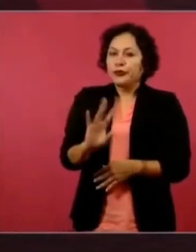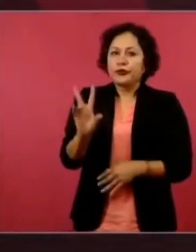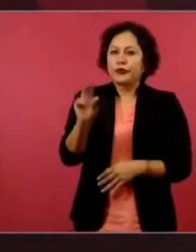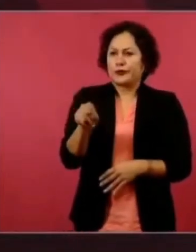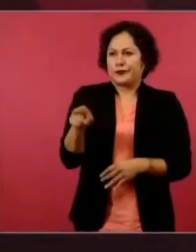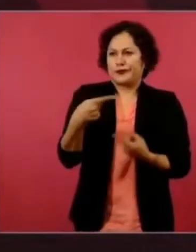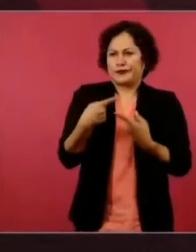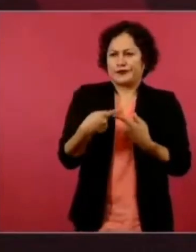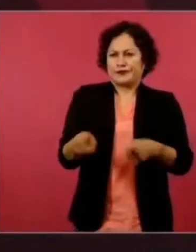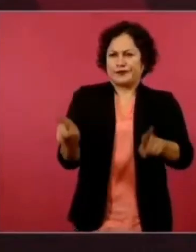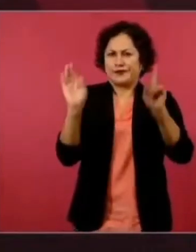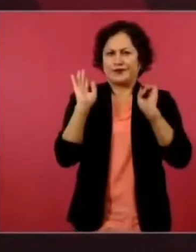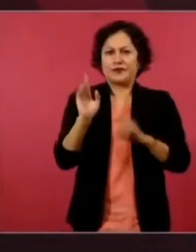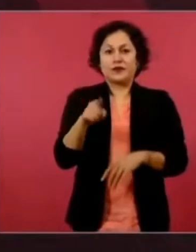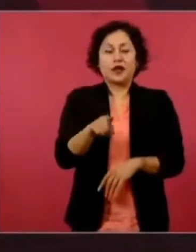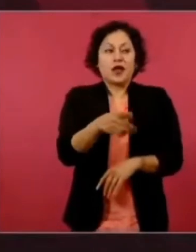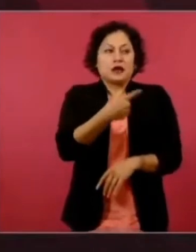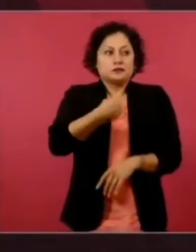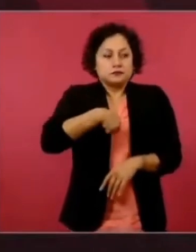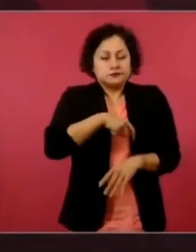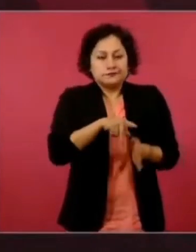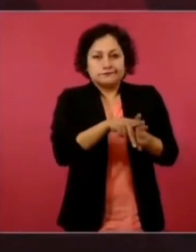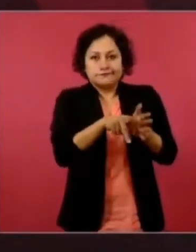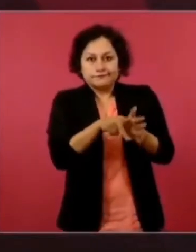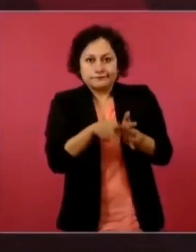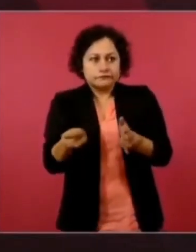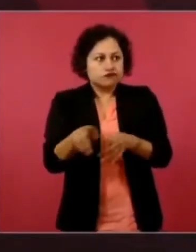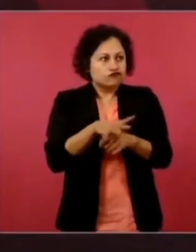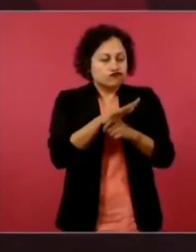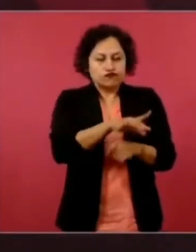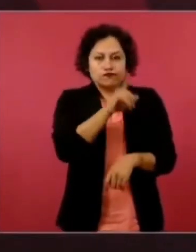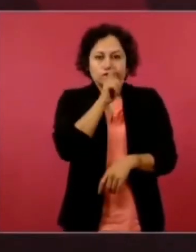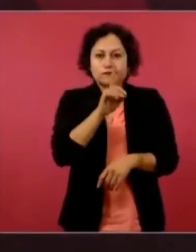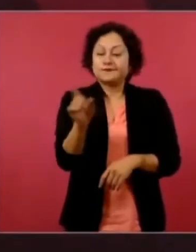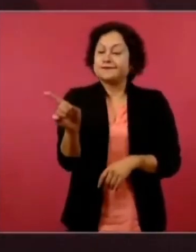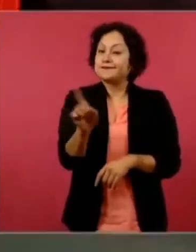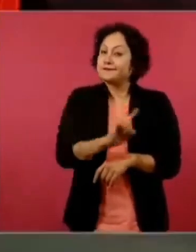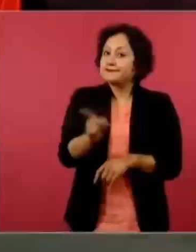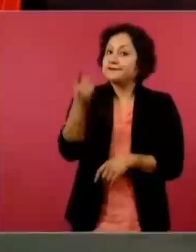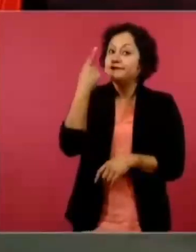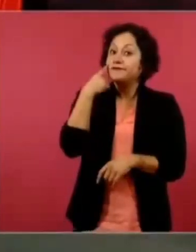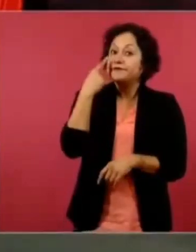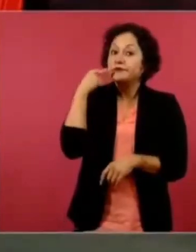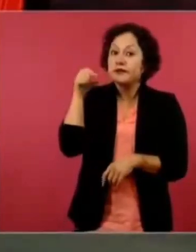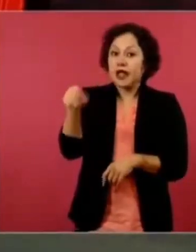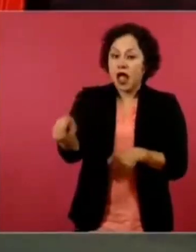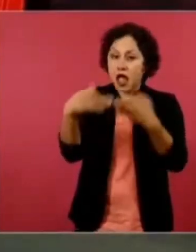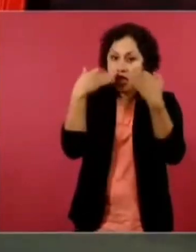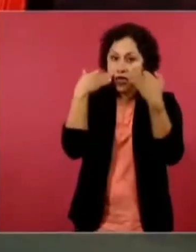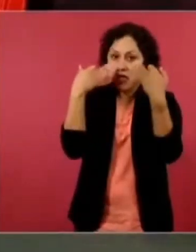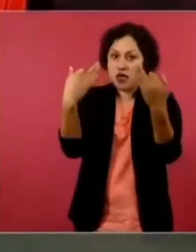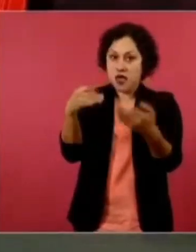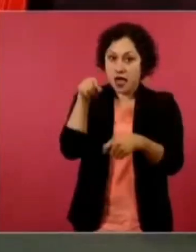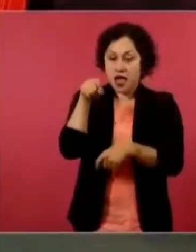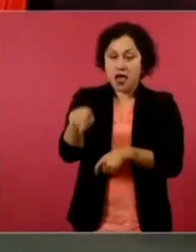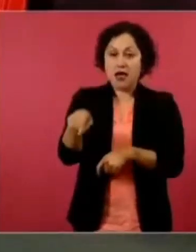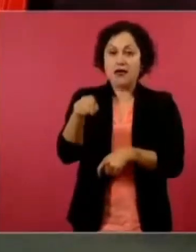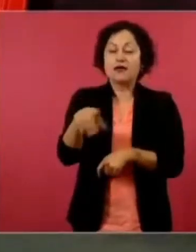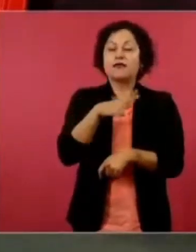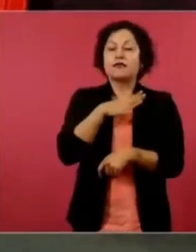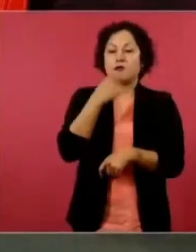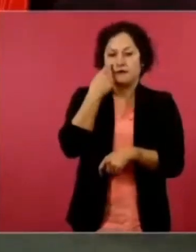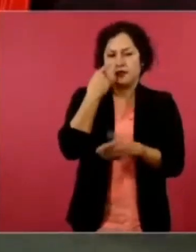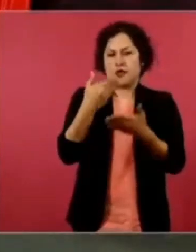los medios, presidente. No. A los reporteros. Se demuestra de que quienes estaban críticos. Ahora, por